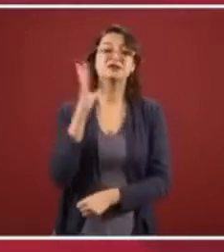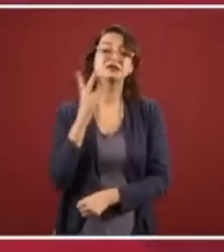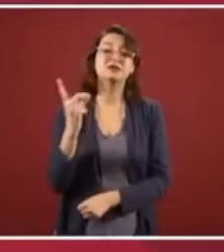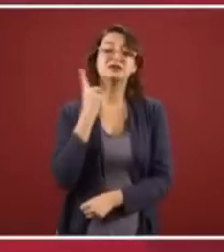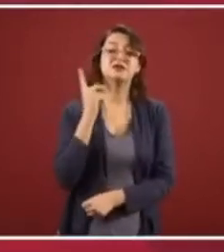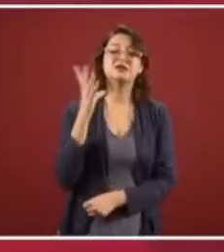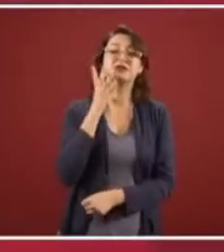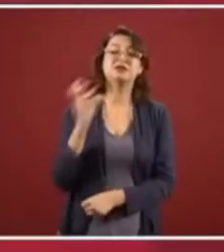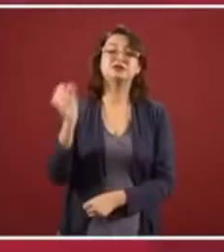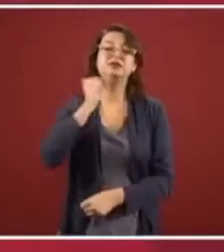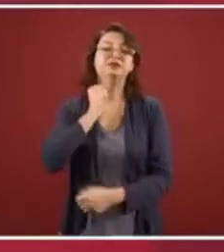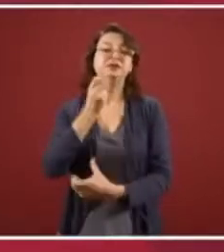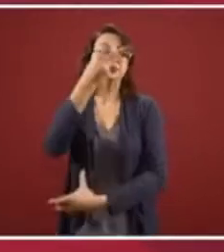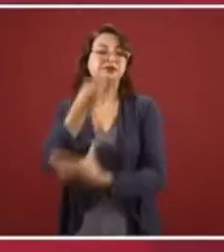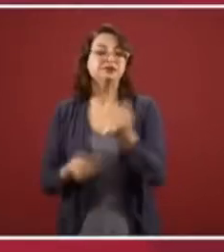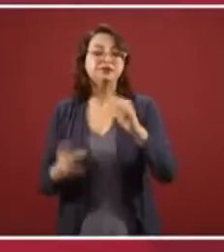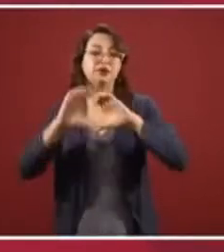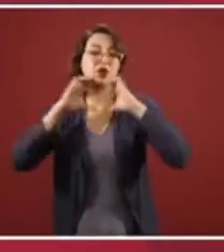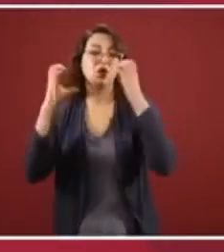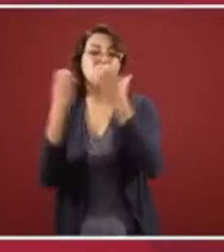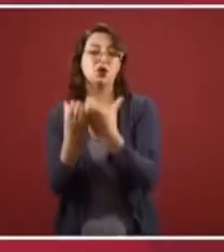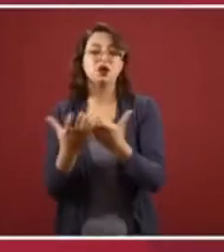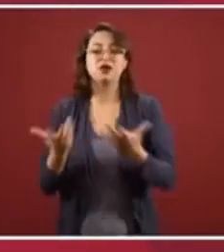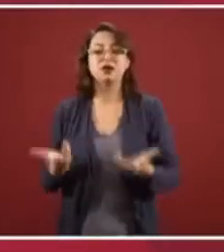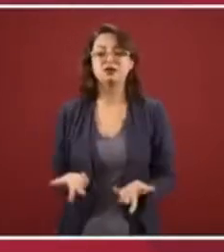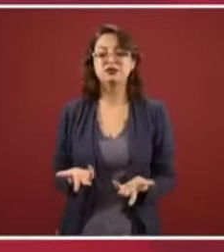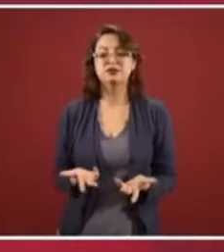Ya se intentó